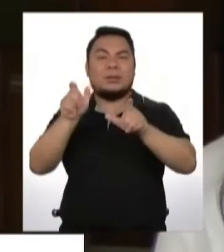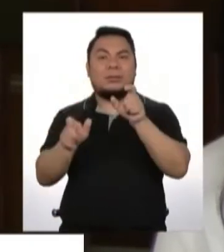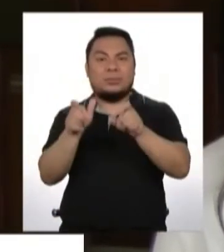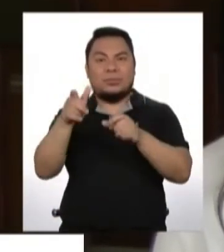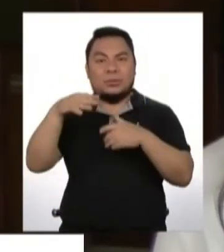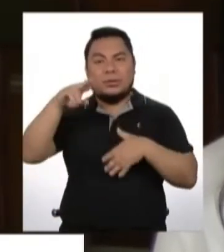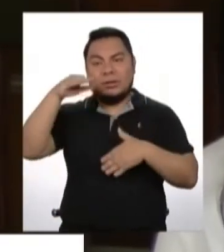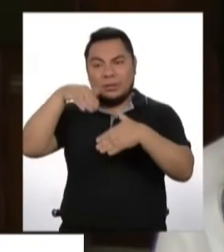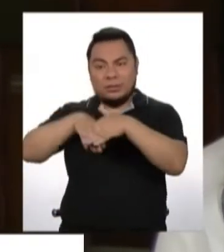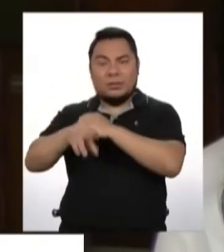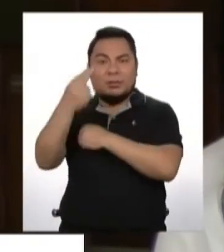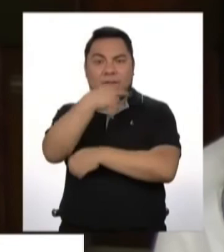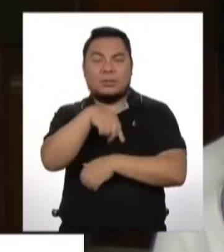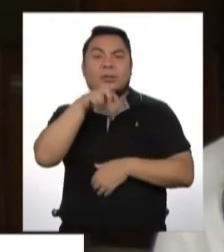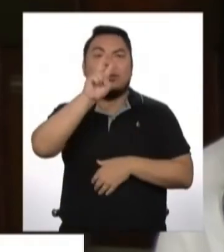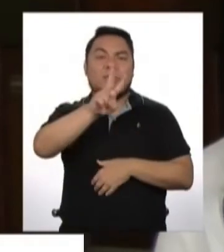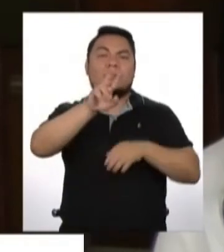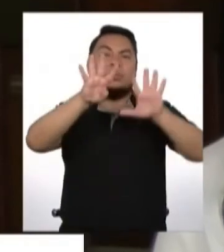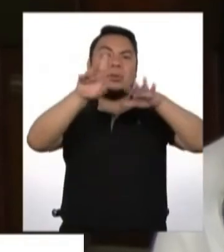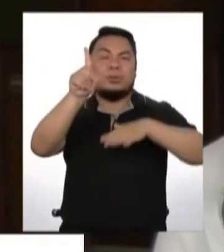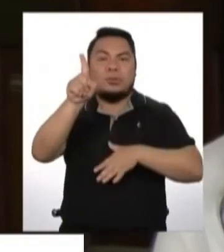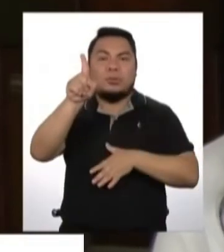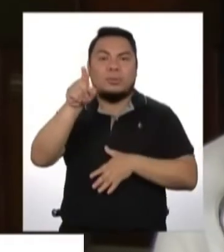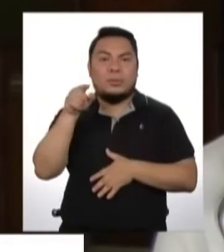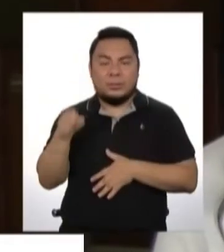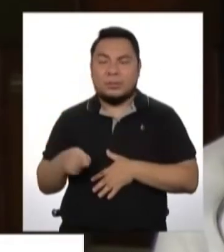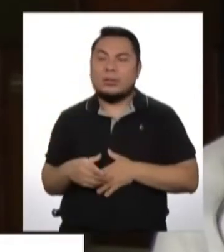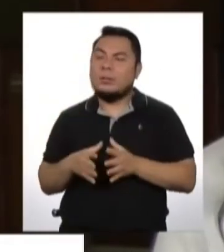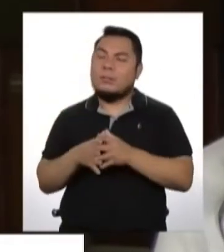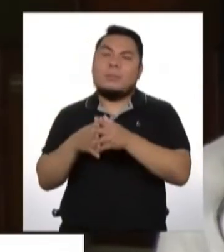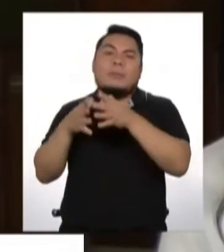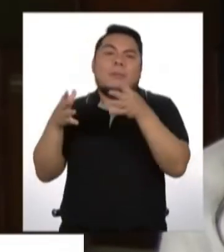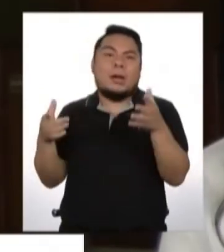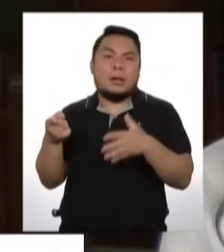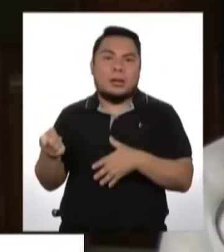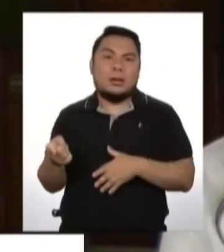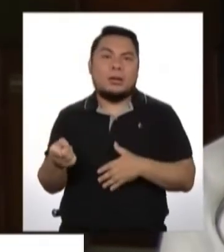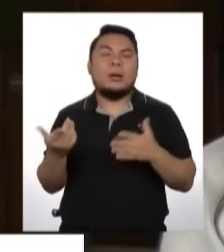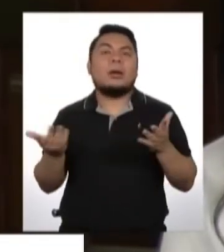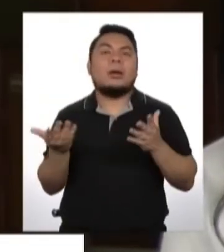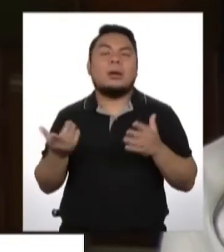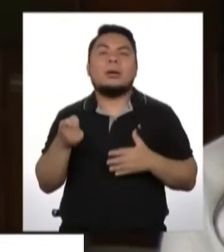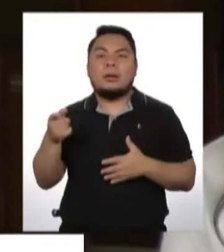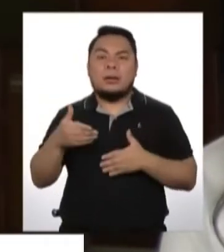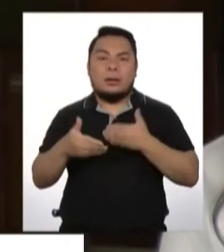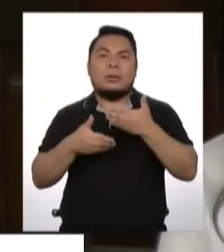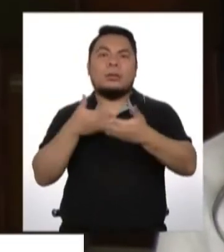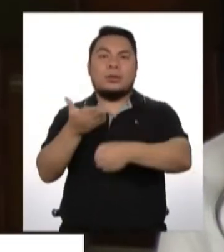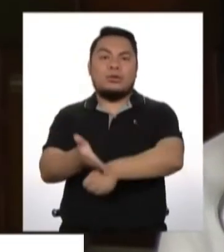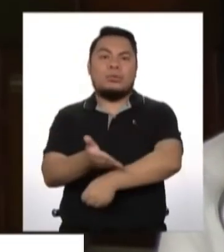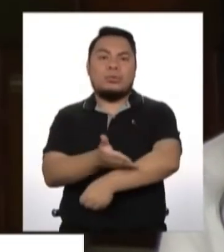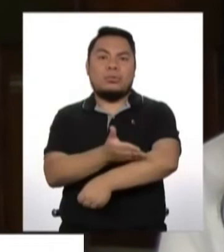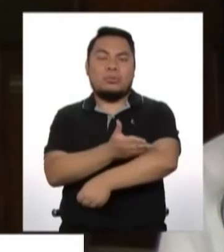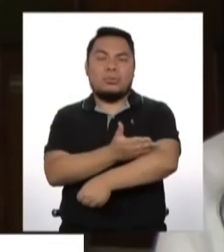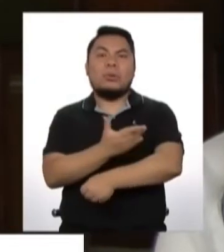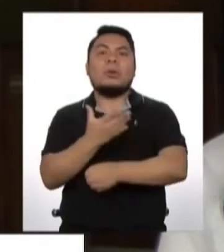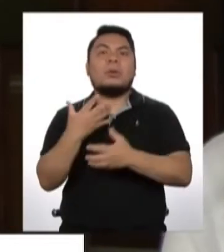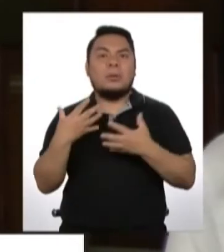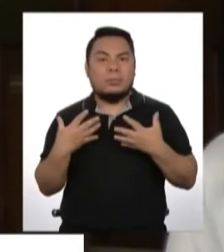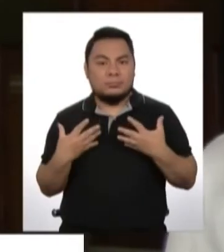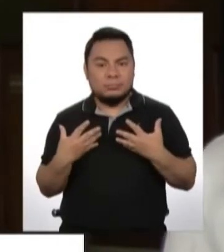hospitalizados, 291 de ellos, la gran mayoría, se encuentran en una evolución estacionaria.